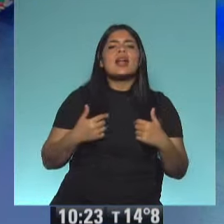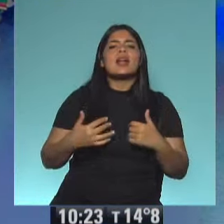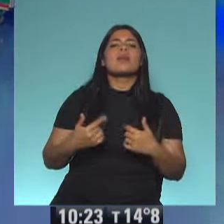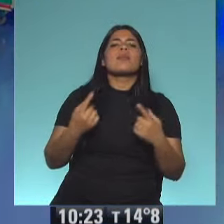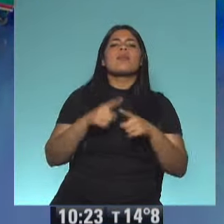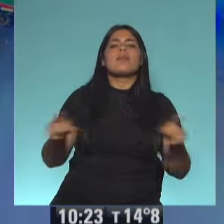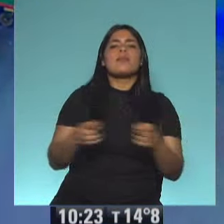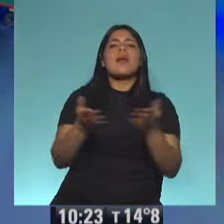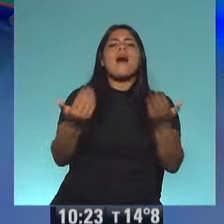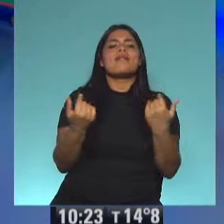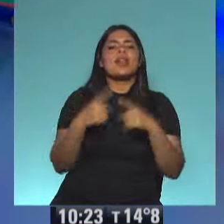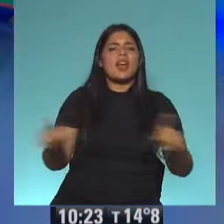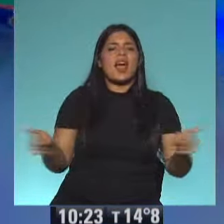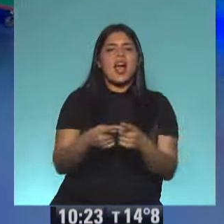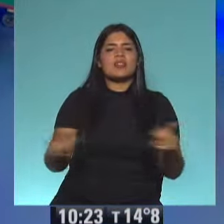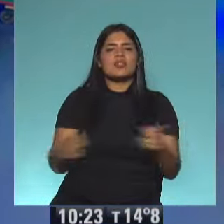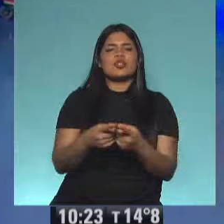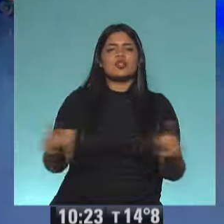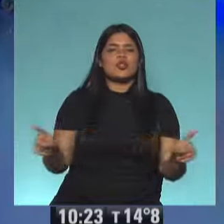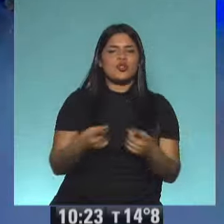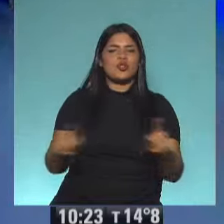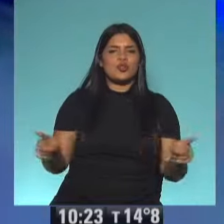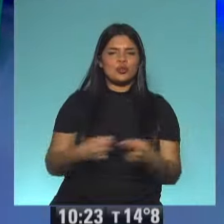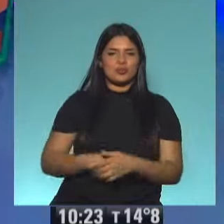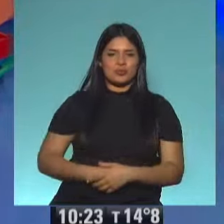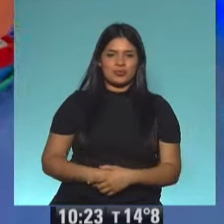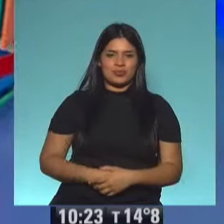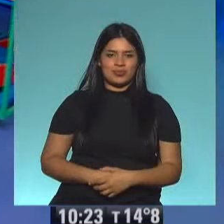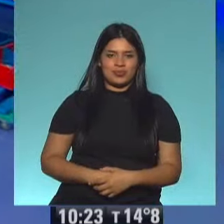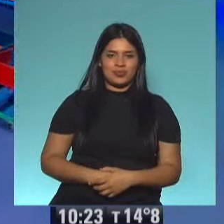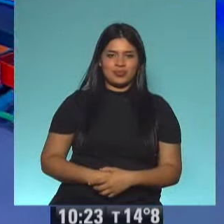Nuria Cruz. Desde Celia Cruz. Ahí está.